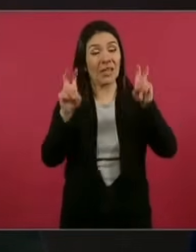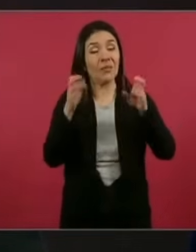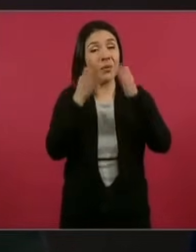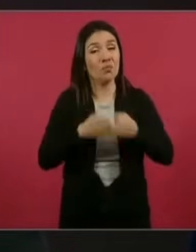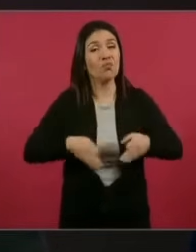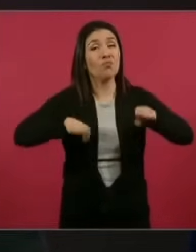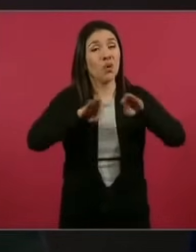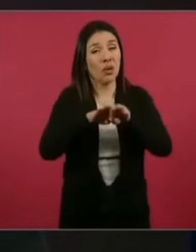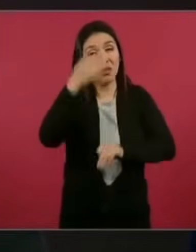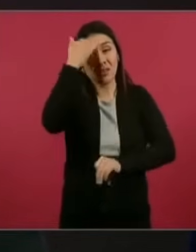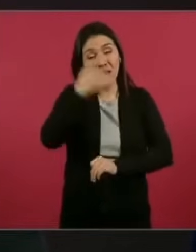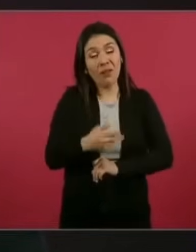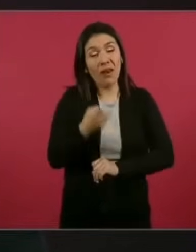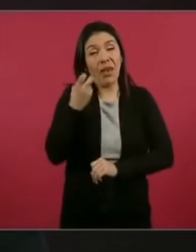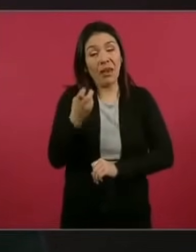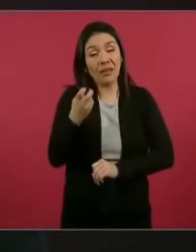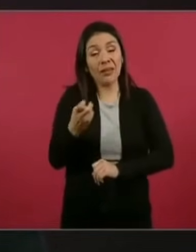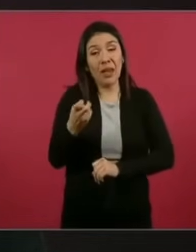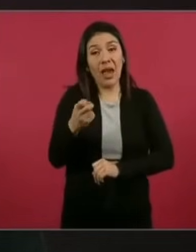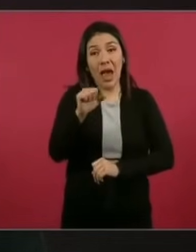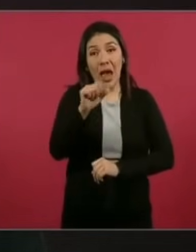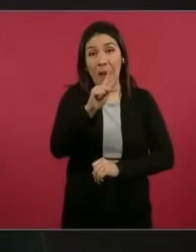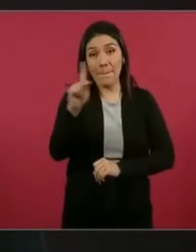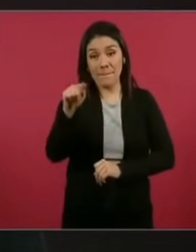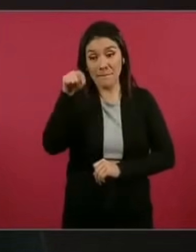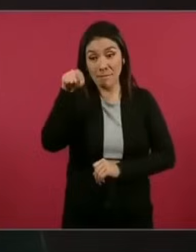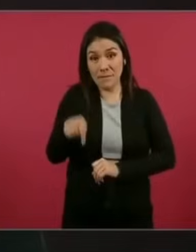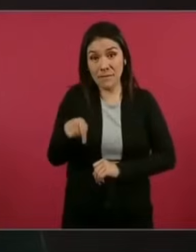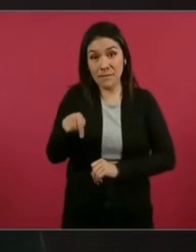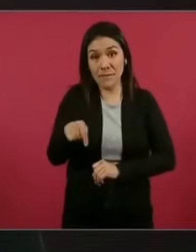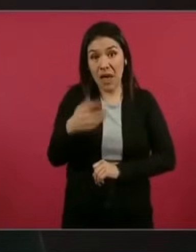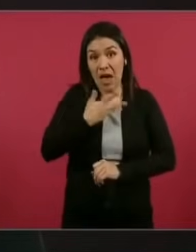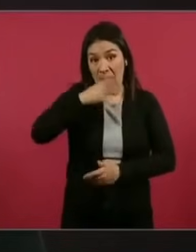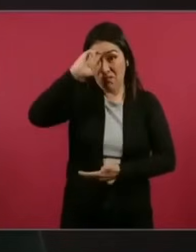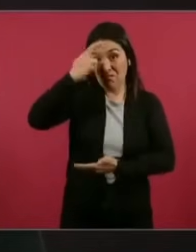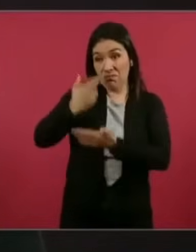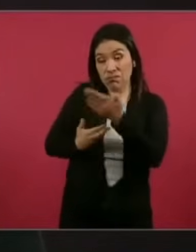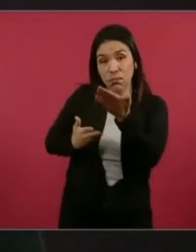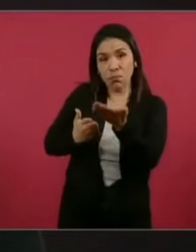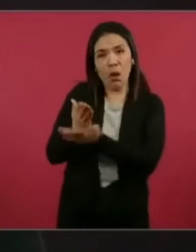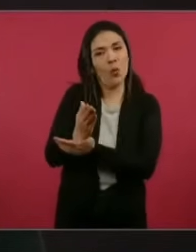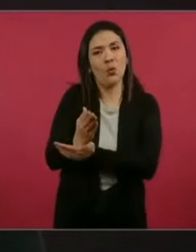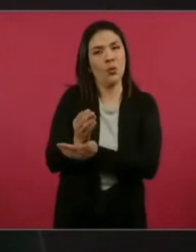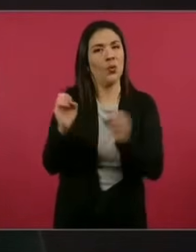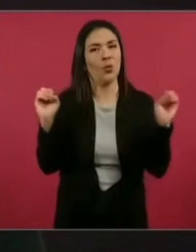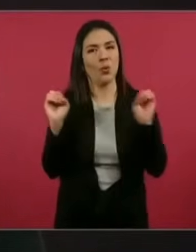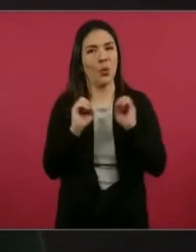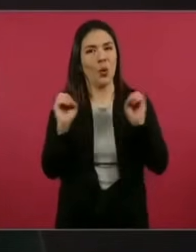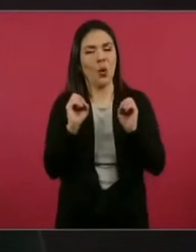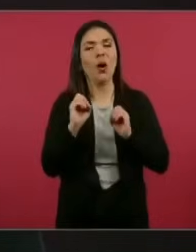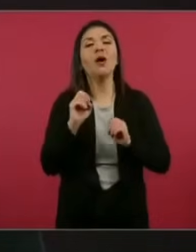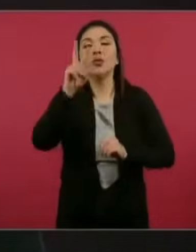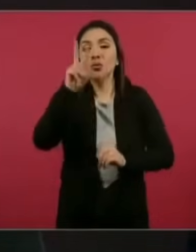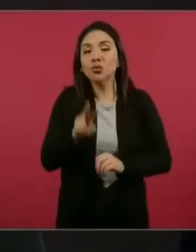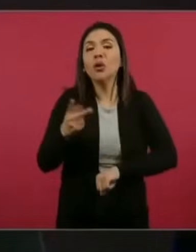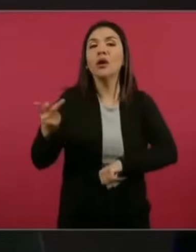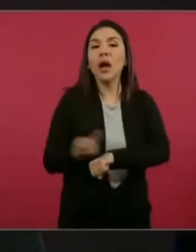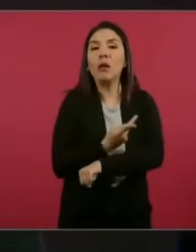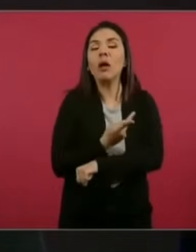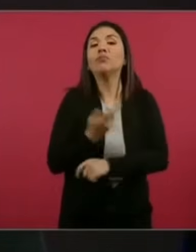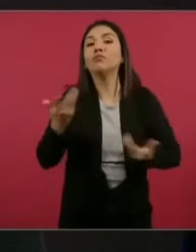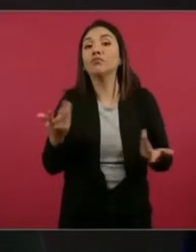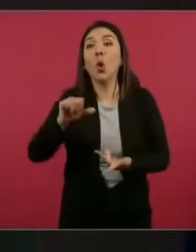importante saber que el aplicativo como tal no fue vulnerado. Lo que sucedió es que